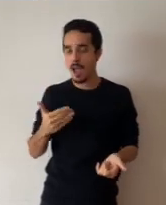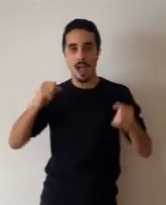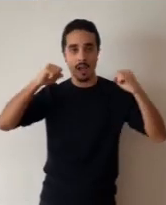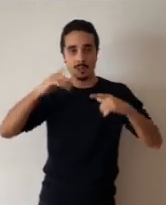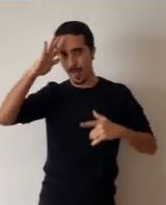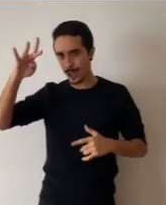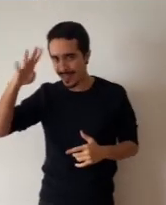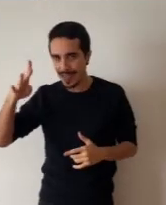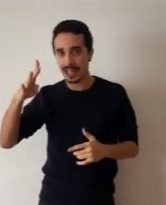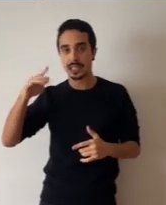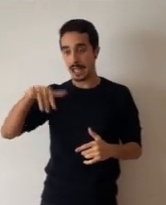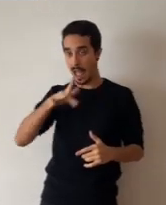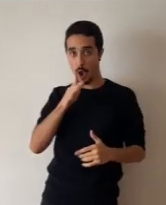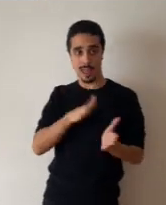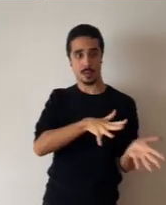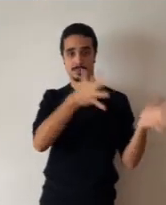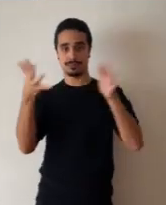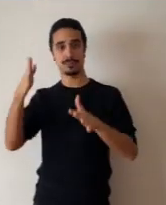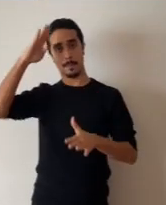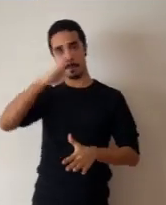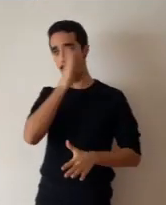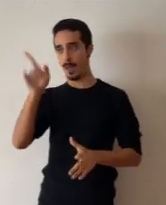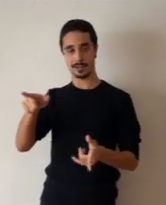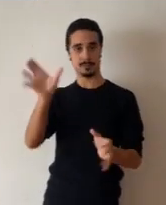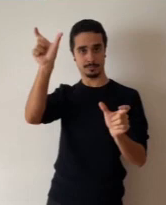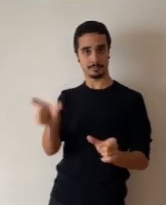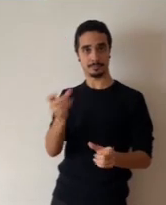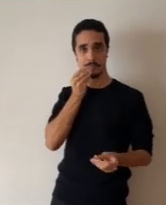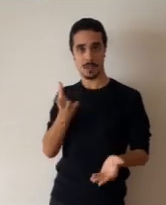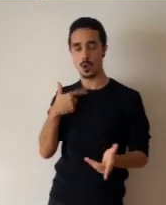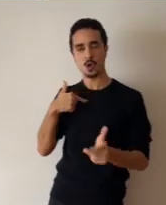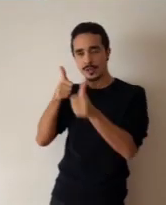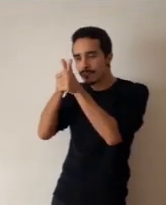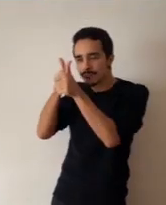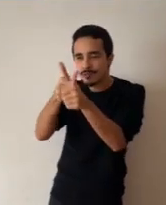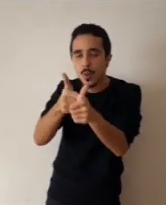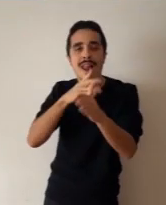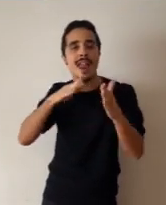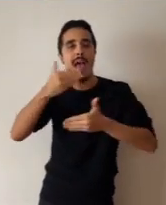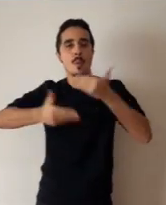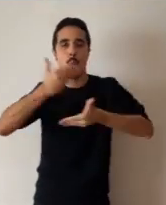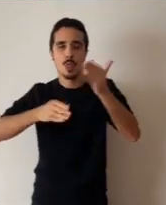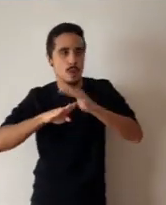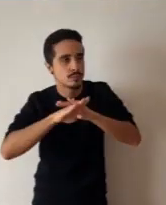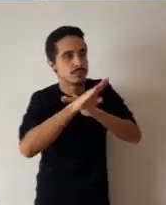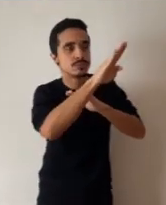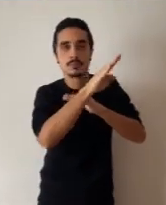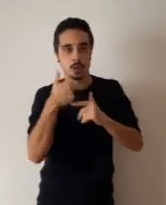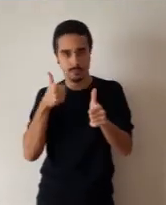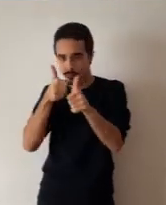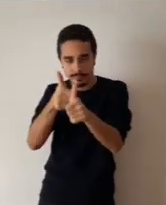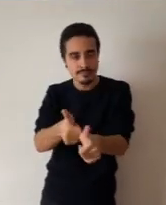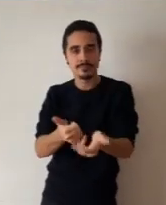He cogido muchos adolescentes que ahora son mayores, papás y mamás. He seguido la evolución de la diabetes